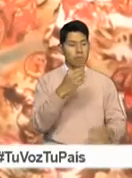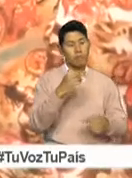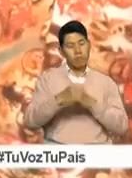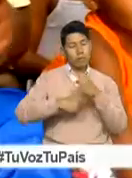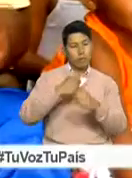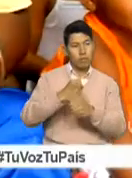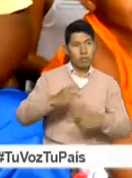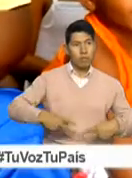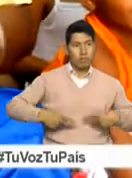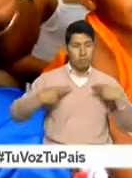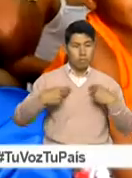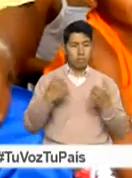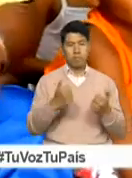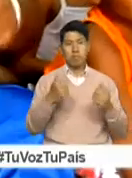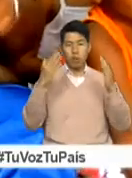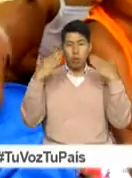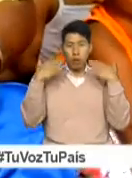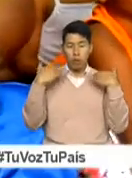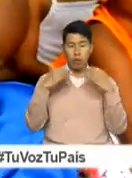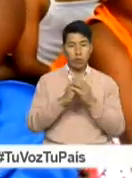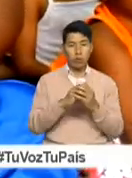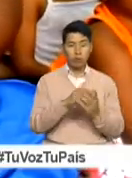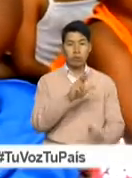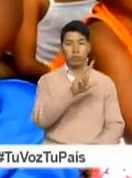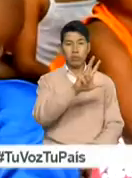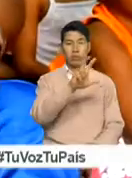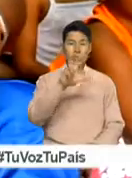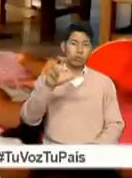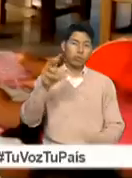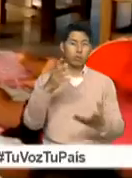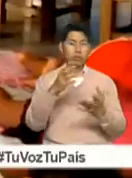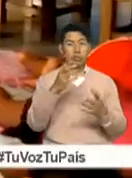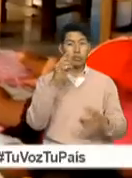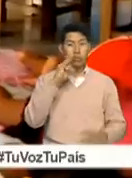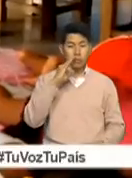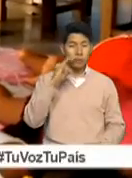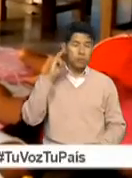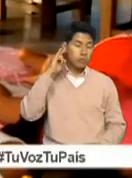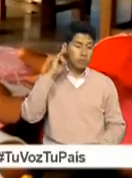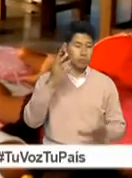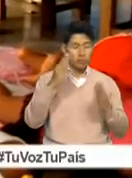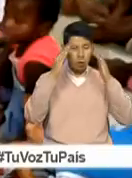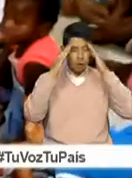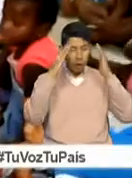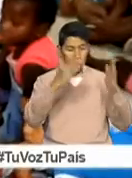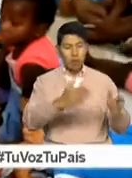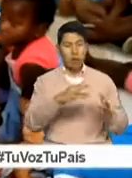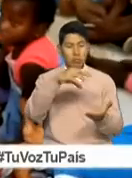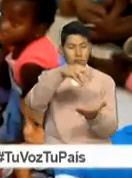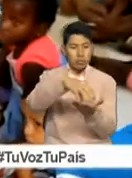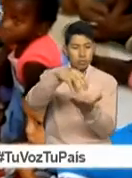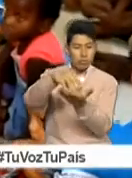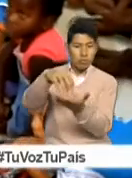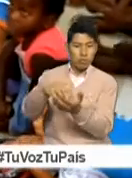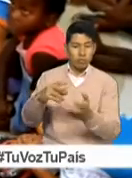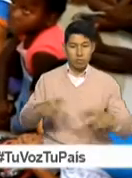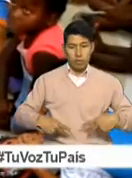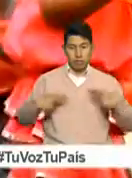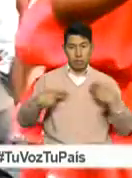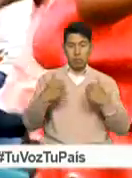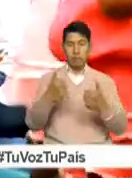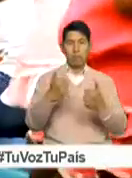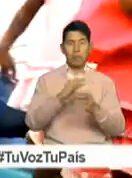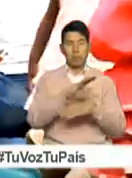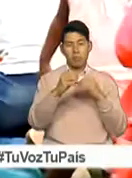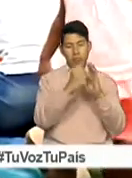solo en guayaquil 36 mil 841 niñas son atendidos en los centros infantiles del buen vivir y con el